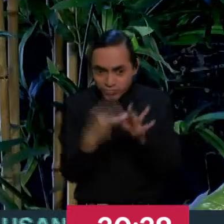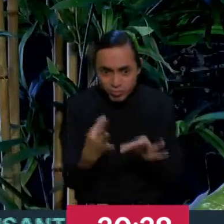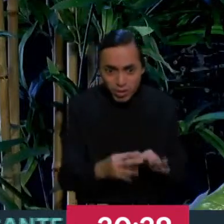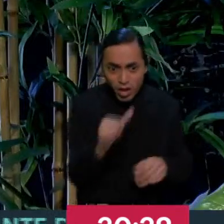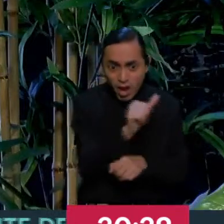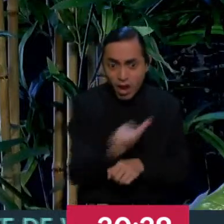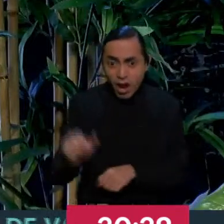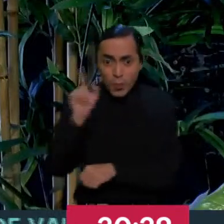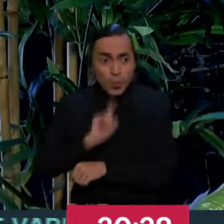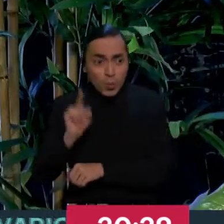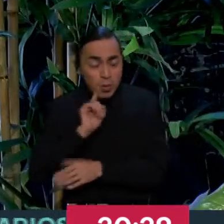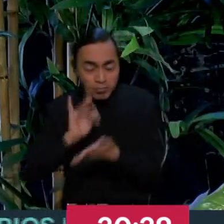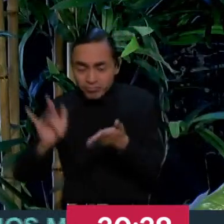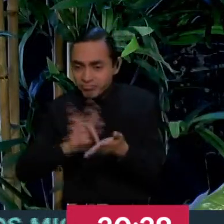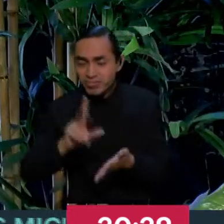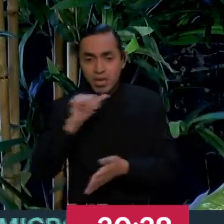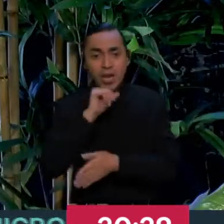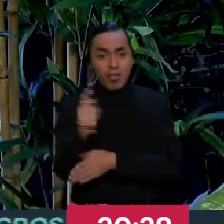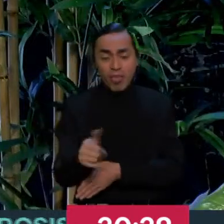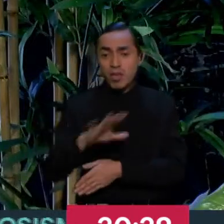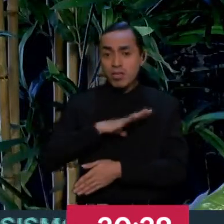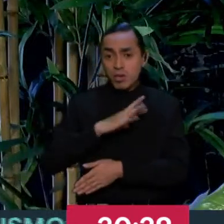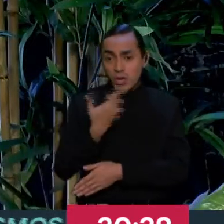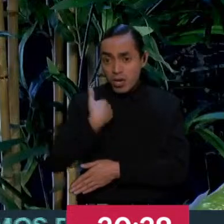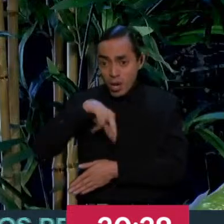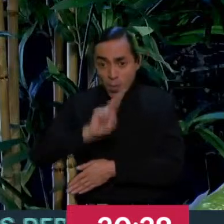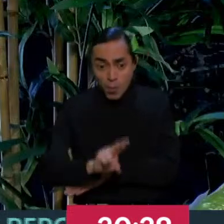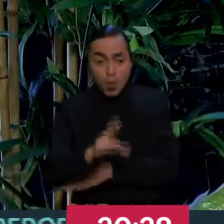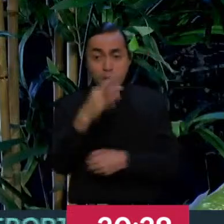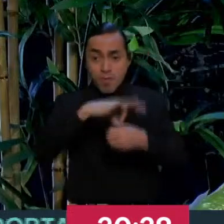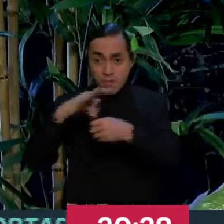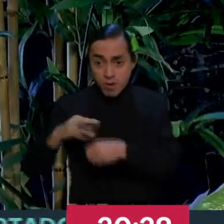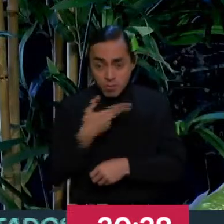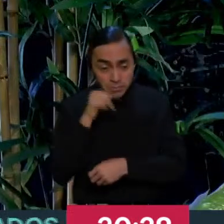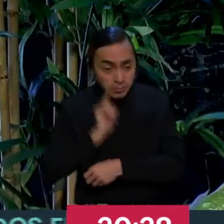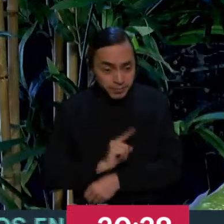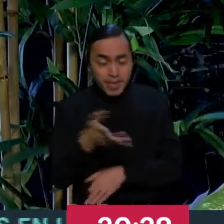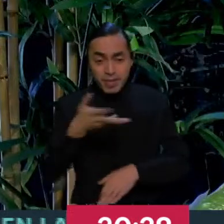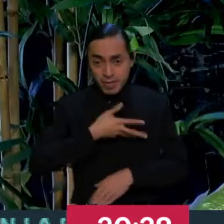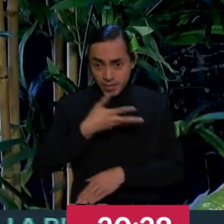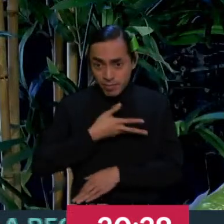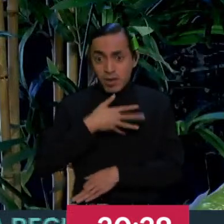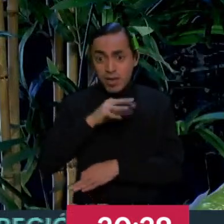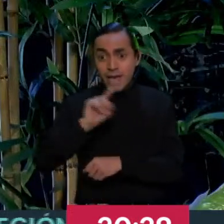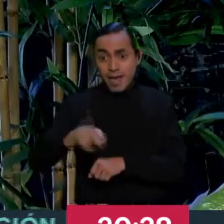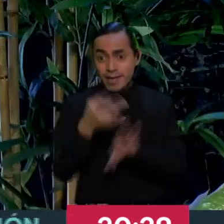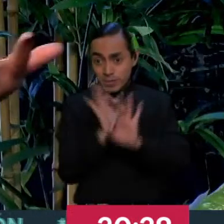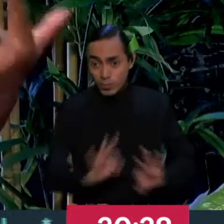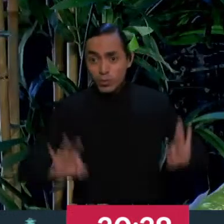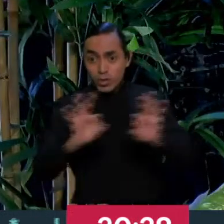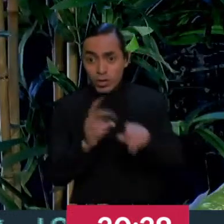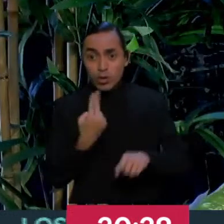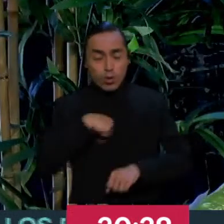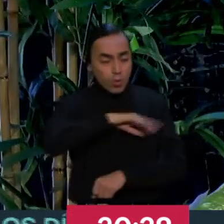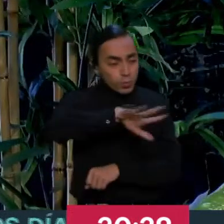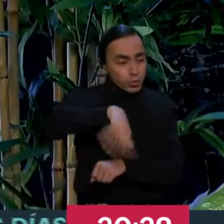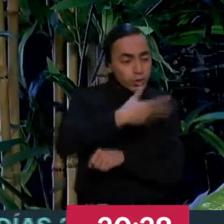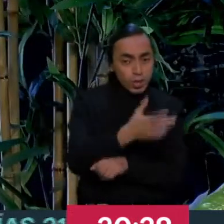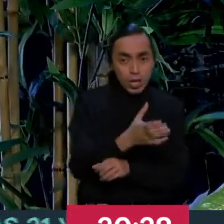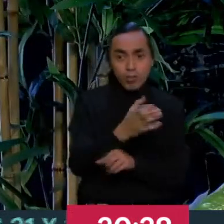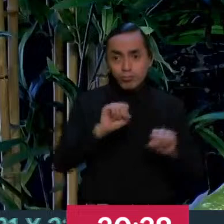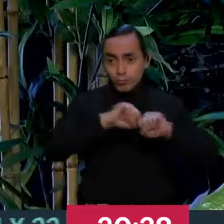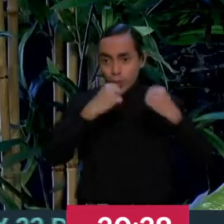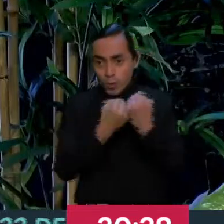mujeres. Y en una democracia representativa como la que tenemos, es importante que busquemos también activamente como sociedad que